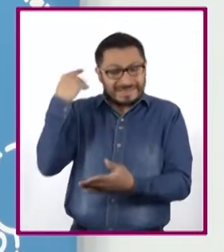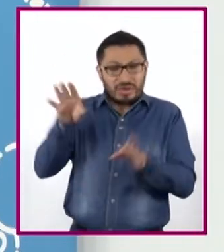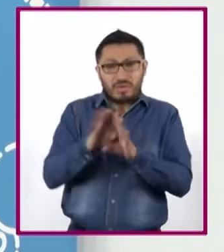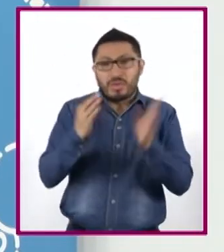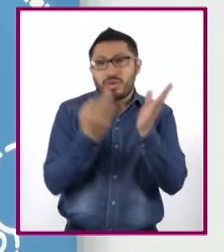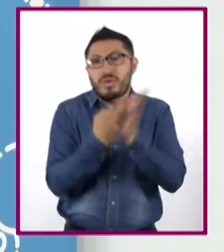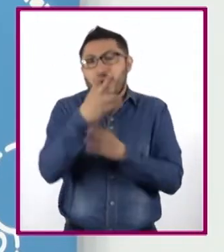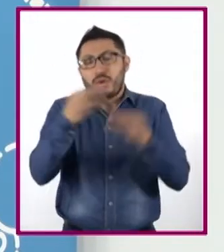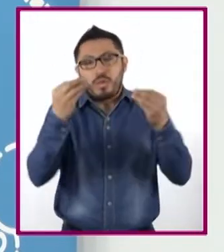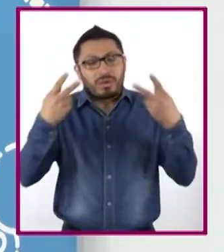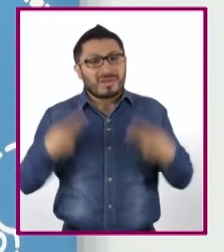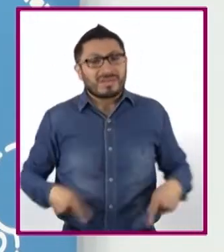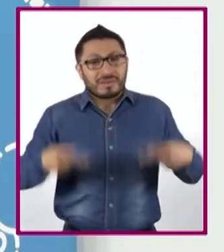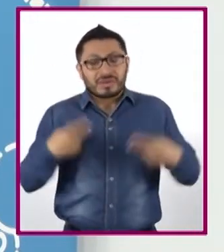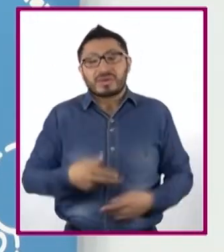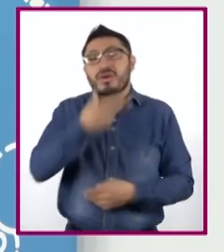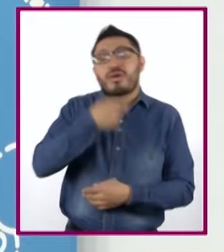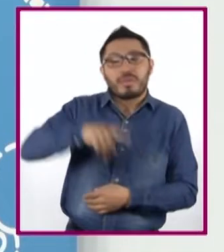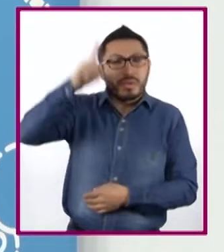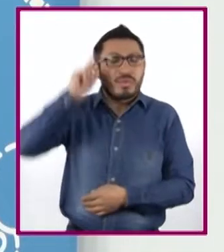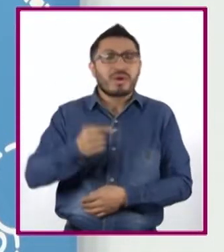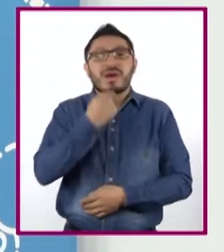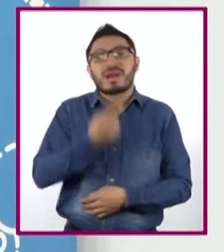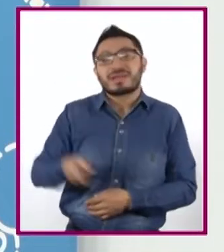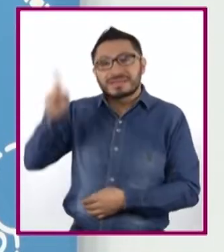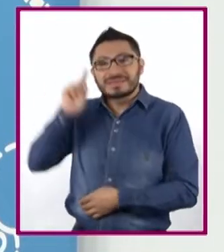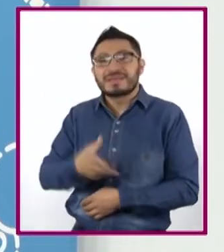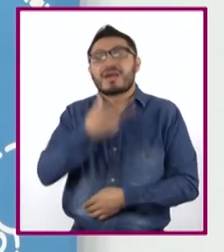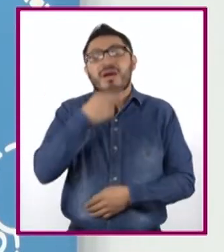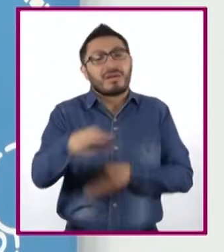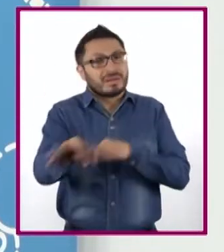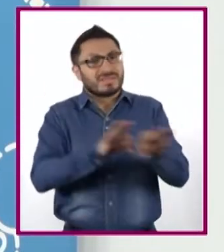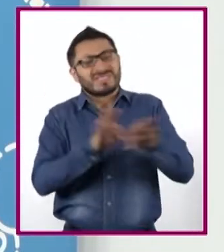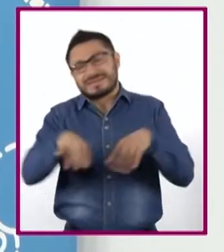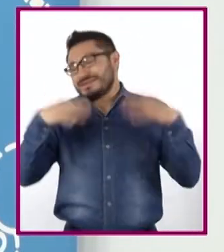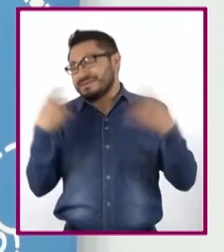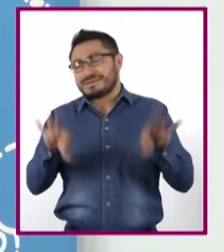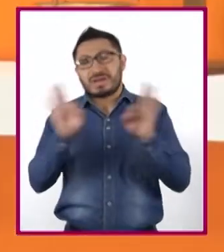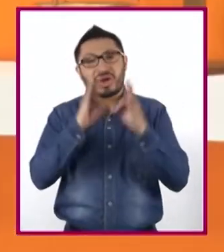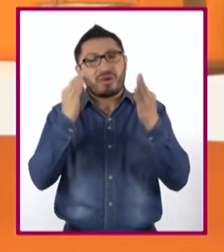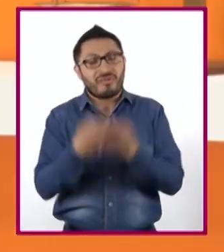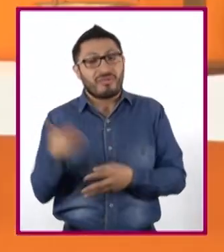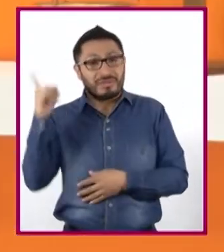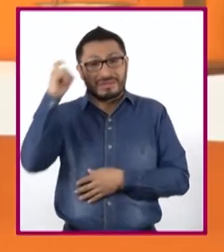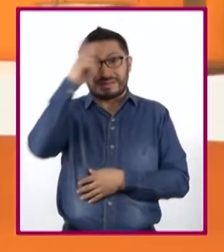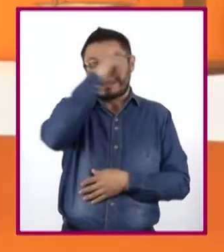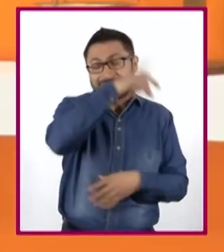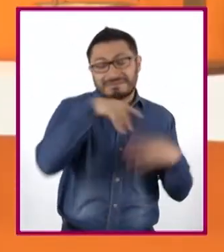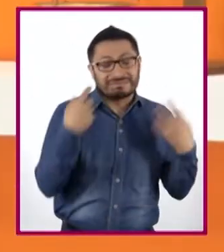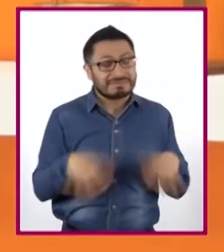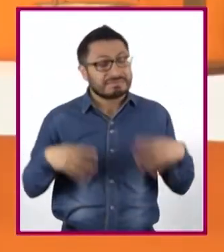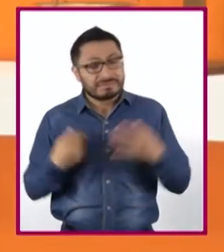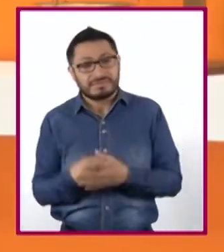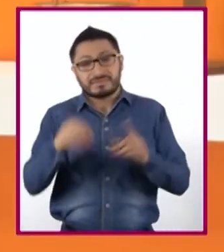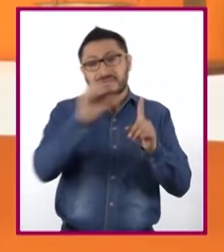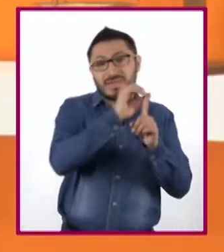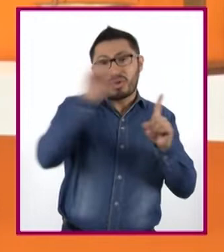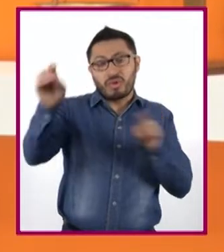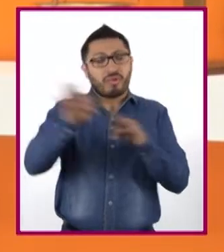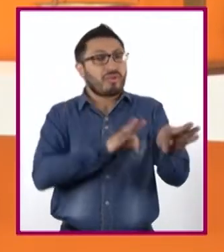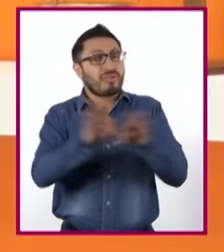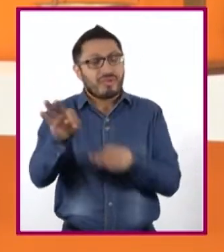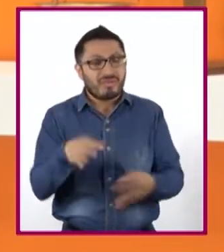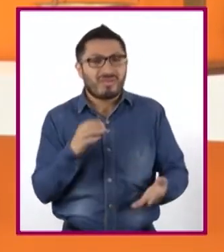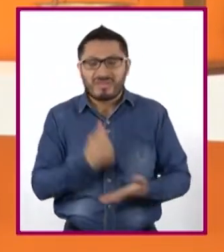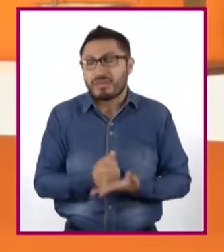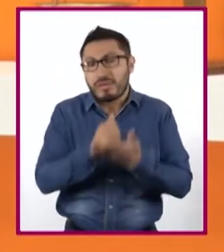los hombres, mujeres, niñas y niños trabajaban en condiciones muy precarias. Fue la organización de los trabajadores lo